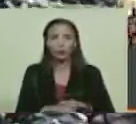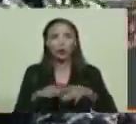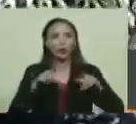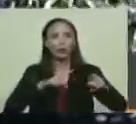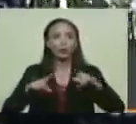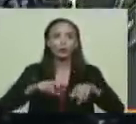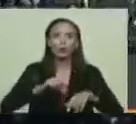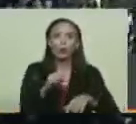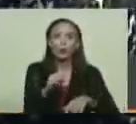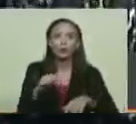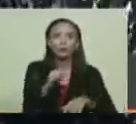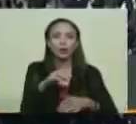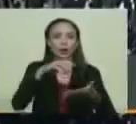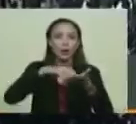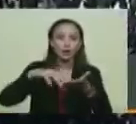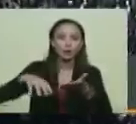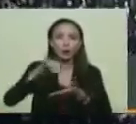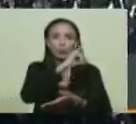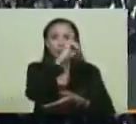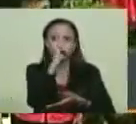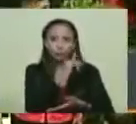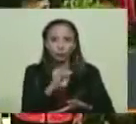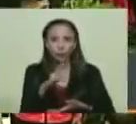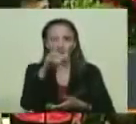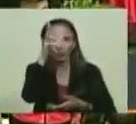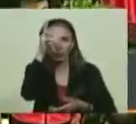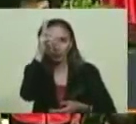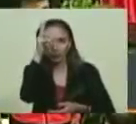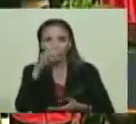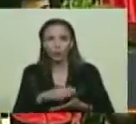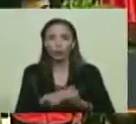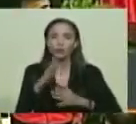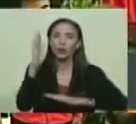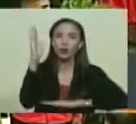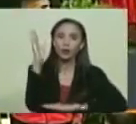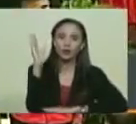Policial del Estado Zulia, Centro de Coordinación Policial del Estado Lara,